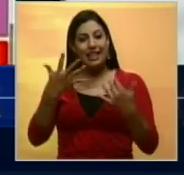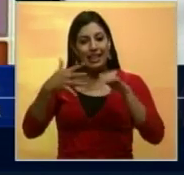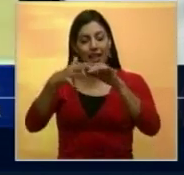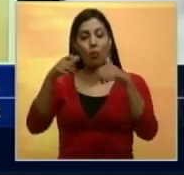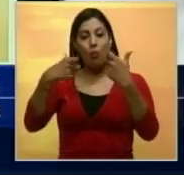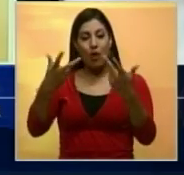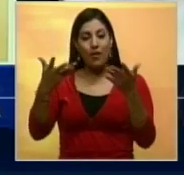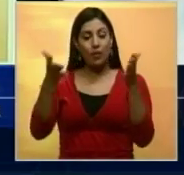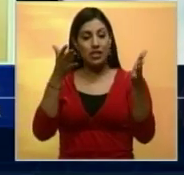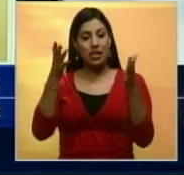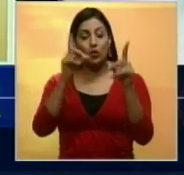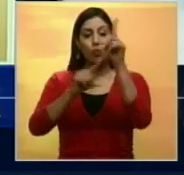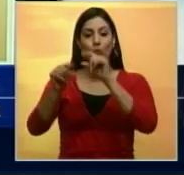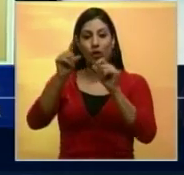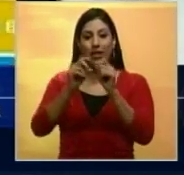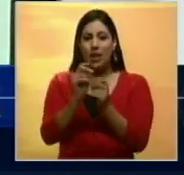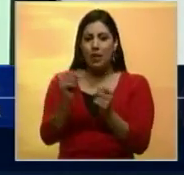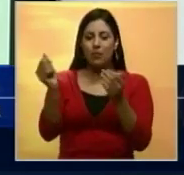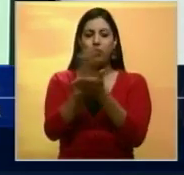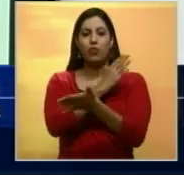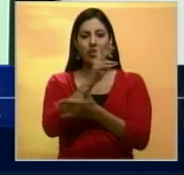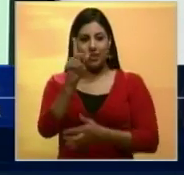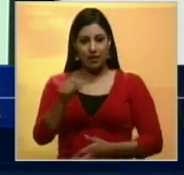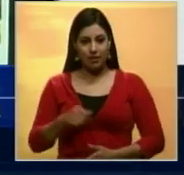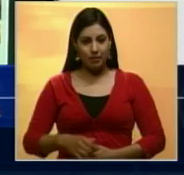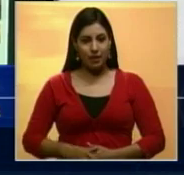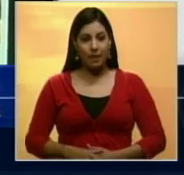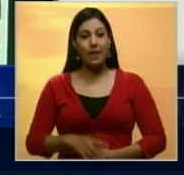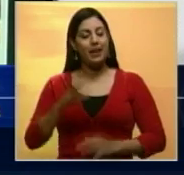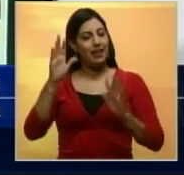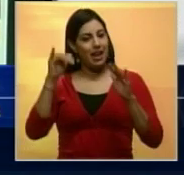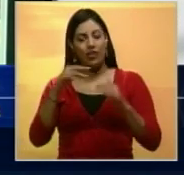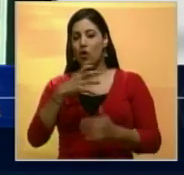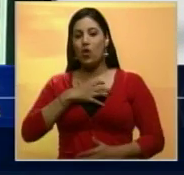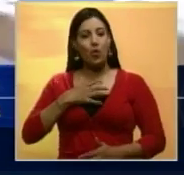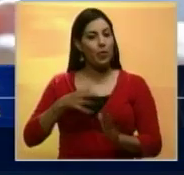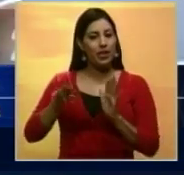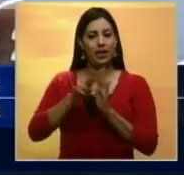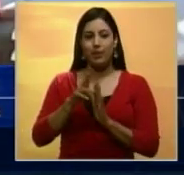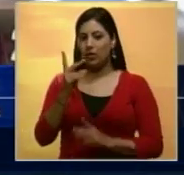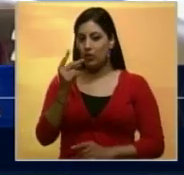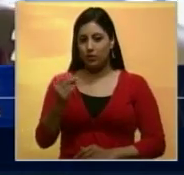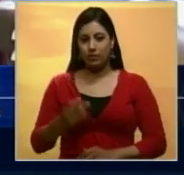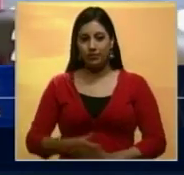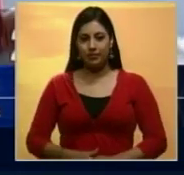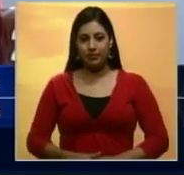al servicio de Twitter y desaparecen como aplicación. Un adiós que no podrá repetirse.